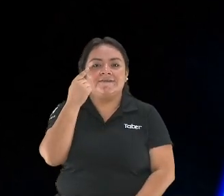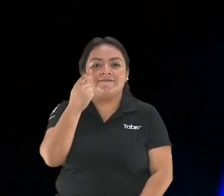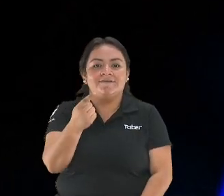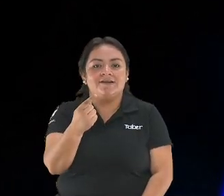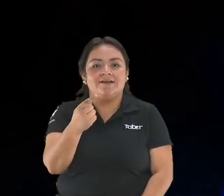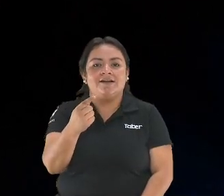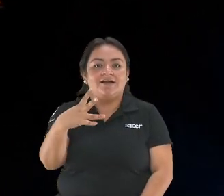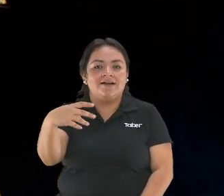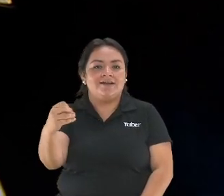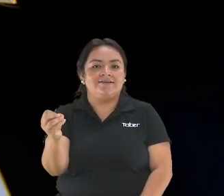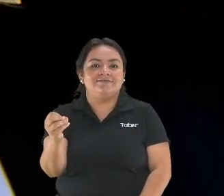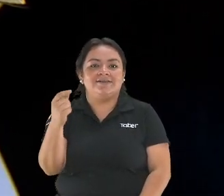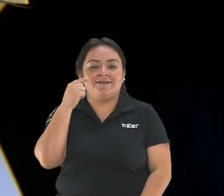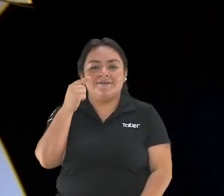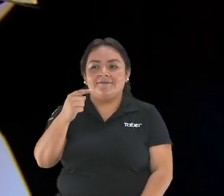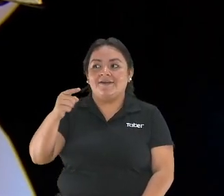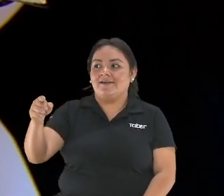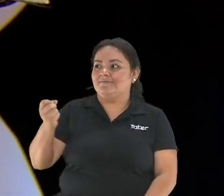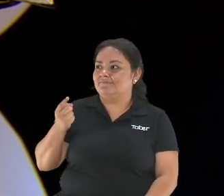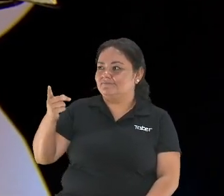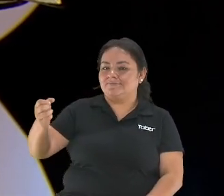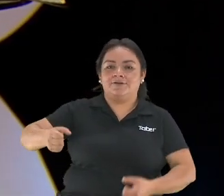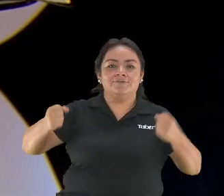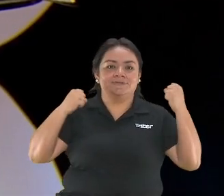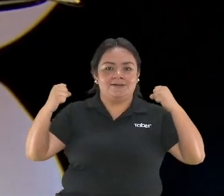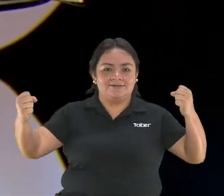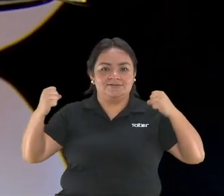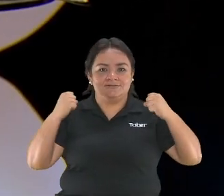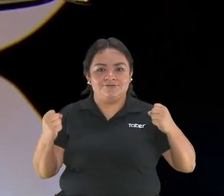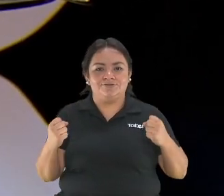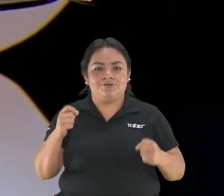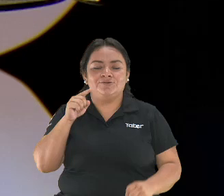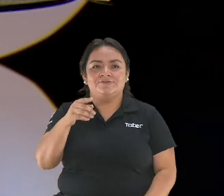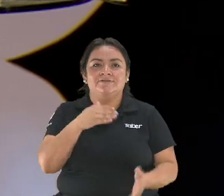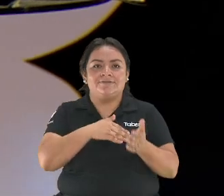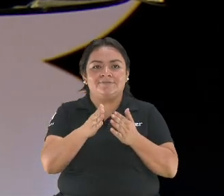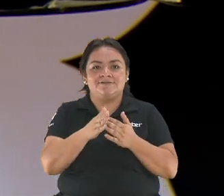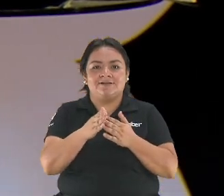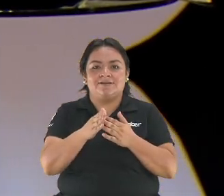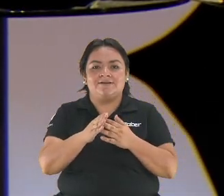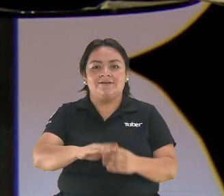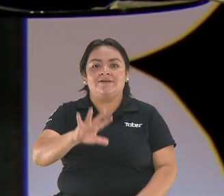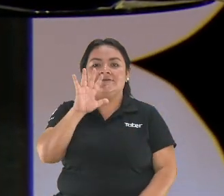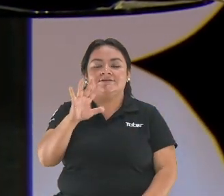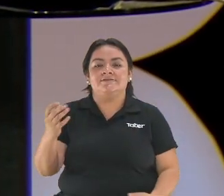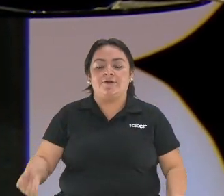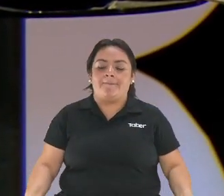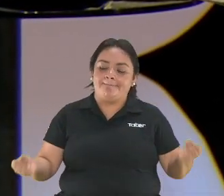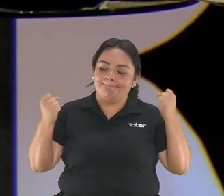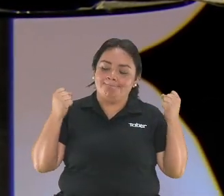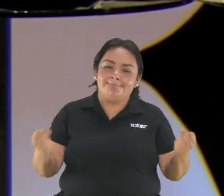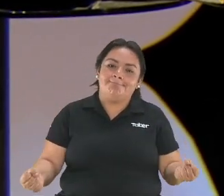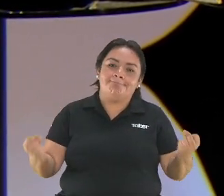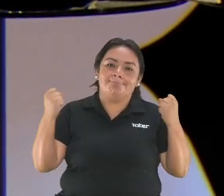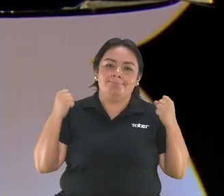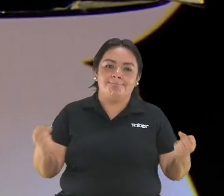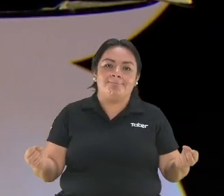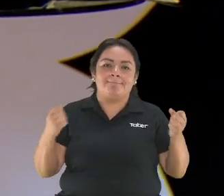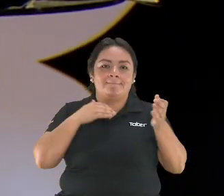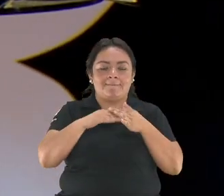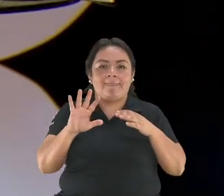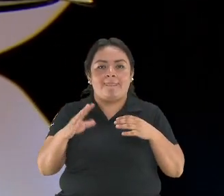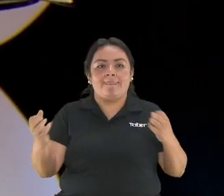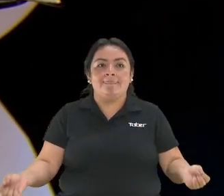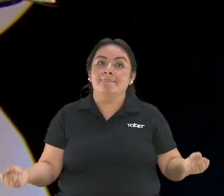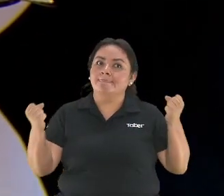alfa la salida puede ver que hay un gimnasio y a usted le empiezan a dar 5 libras y comienza en un brazo